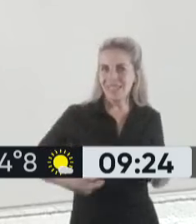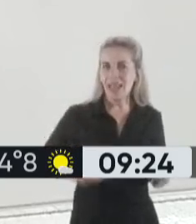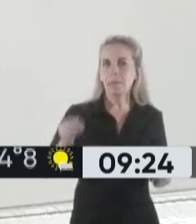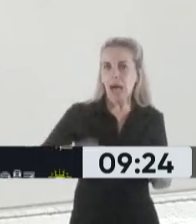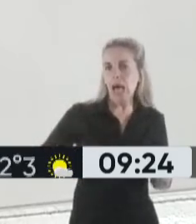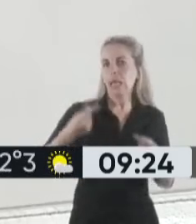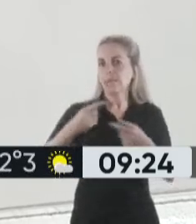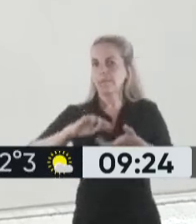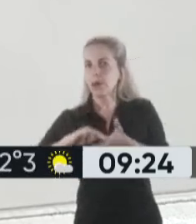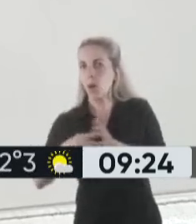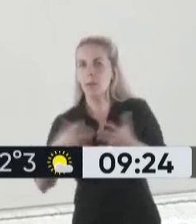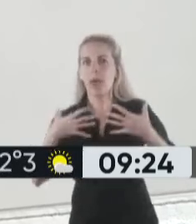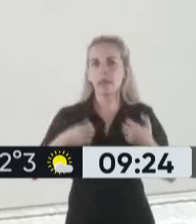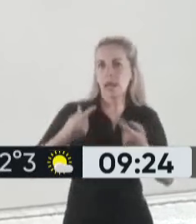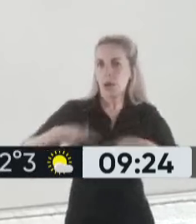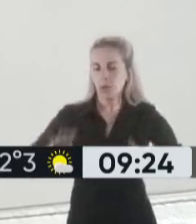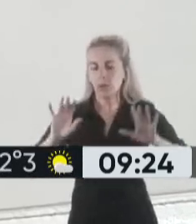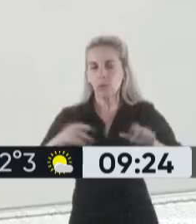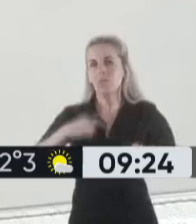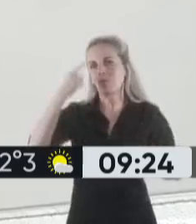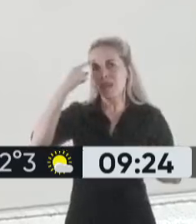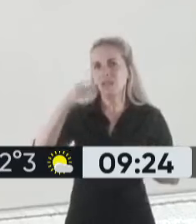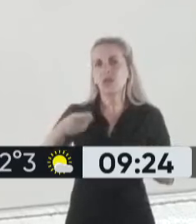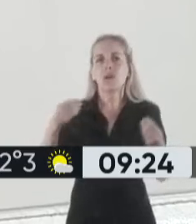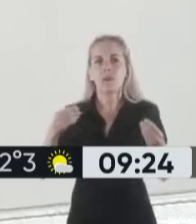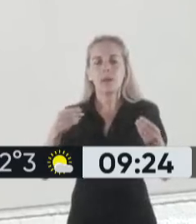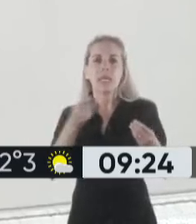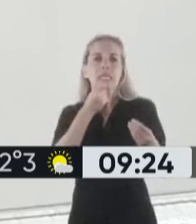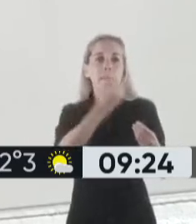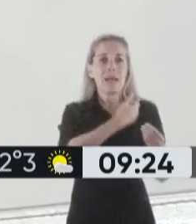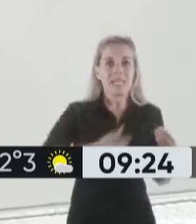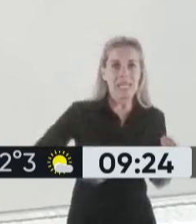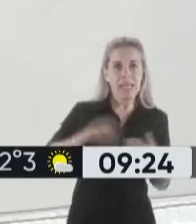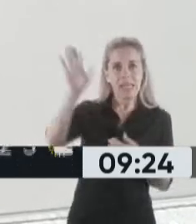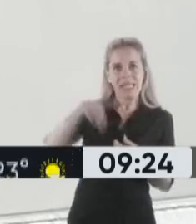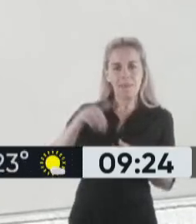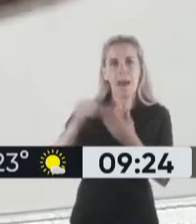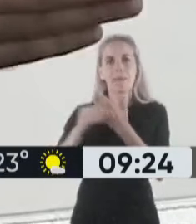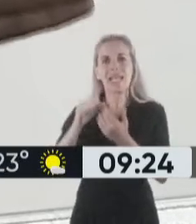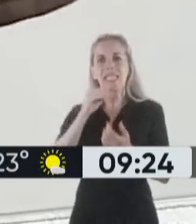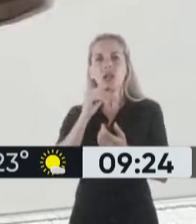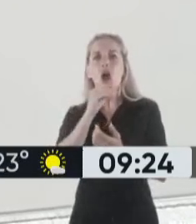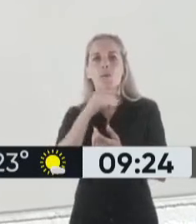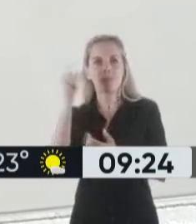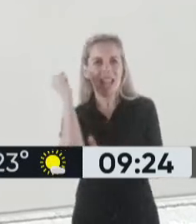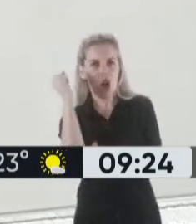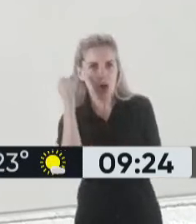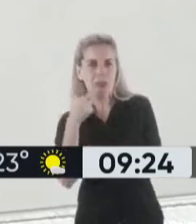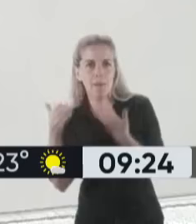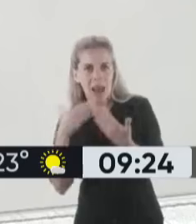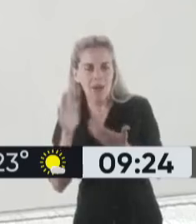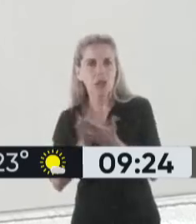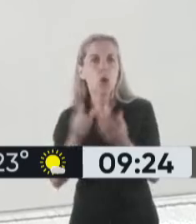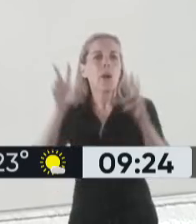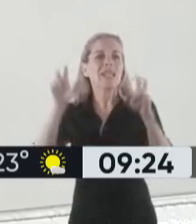tema de salud, ¿le hizo algún reproche al ministro de Economía por el tema especialmente de precios cuidados? Alguna vez le hemos